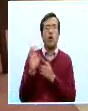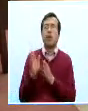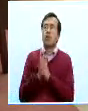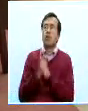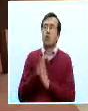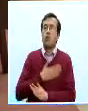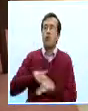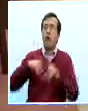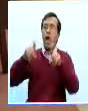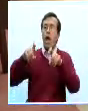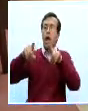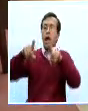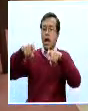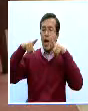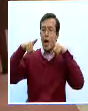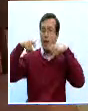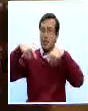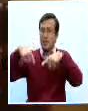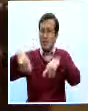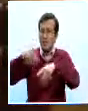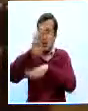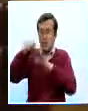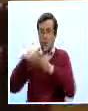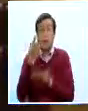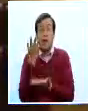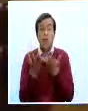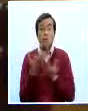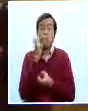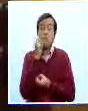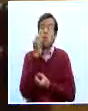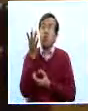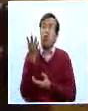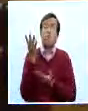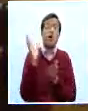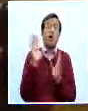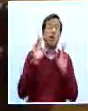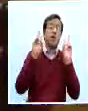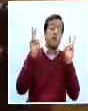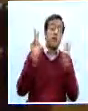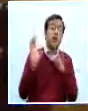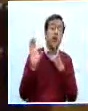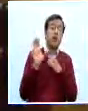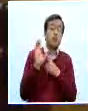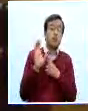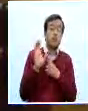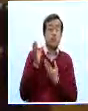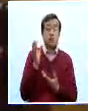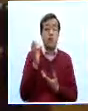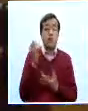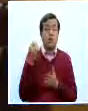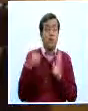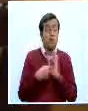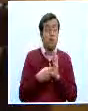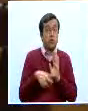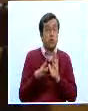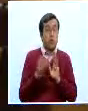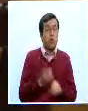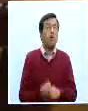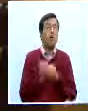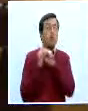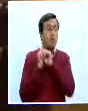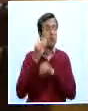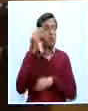que se archive la causa aquella persona por ejemplo que no hizo una declaración patrimonial la declaración patrimonial no genera impuestos pero es una